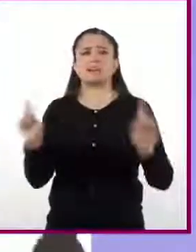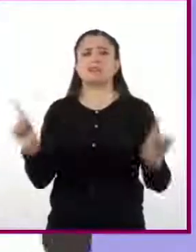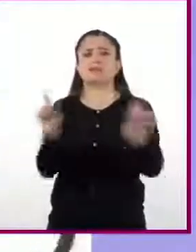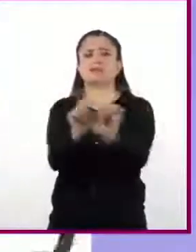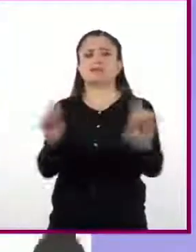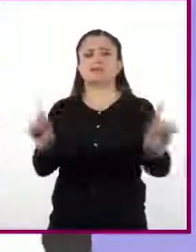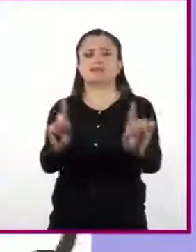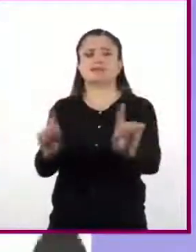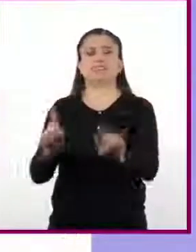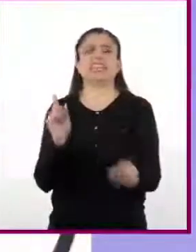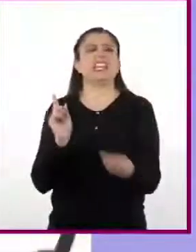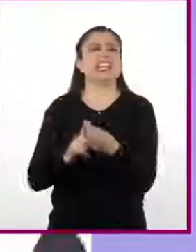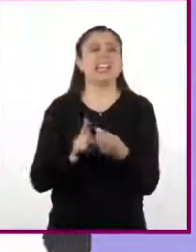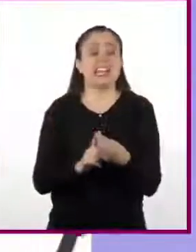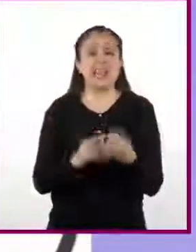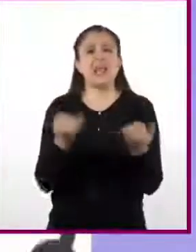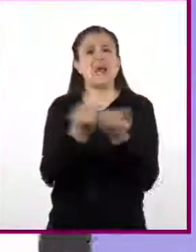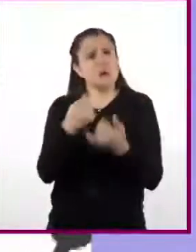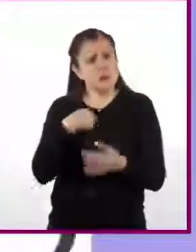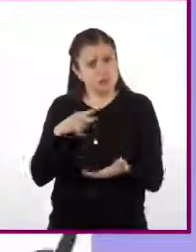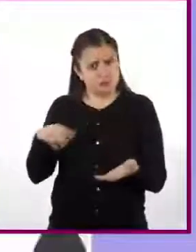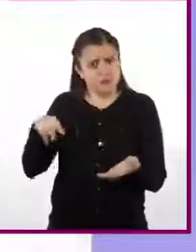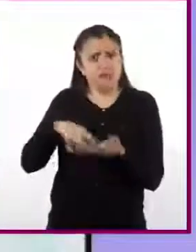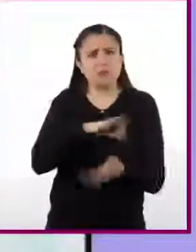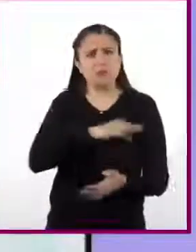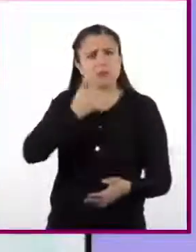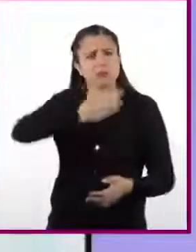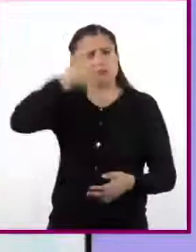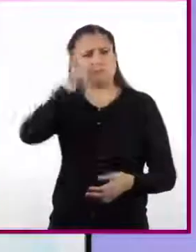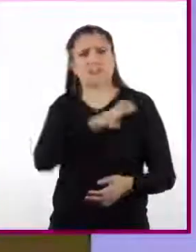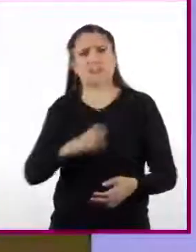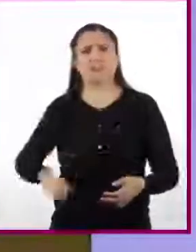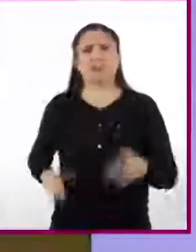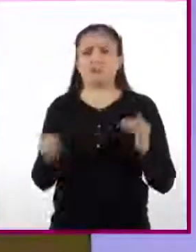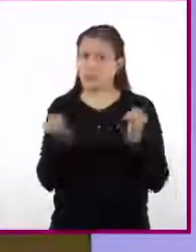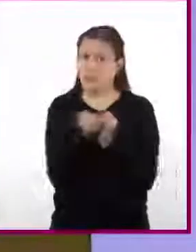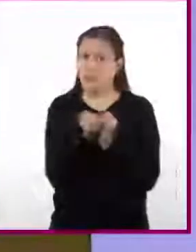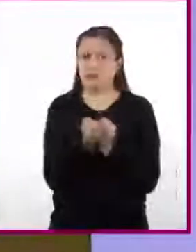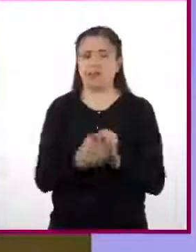incluso podemos postularnos para cumplir ese rol.